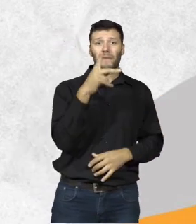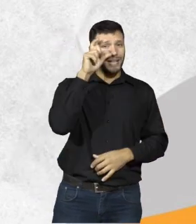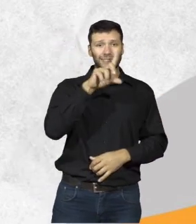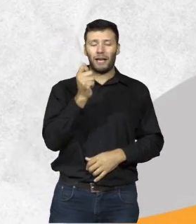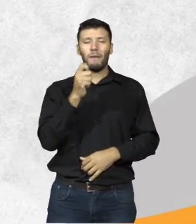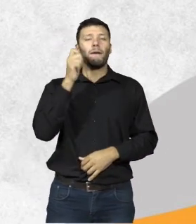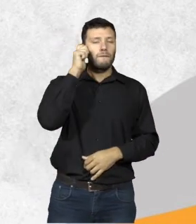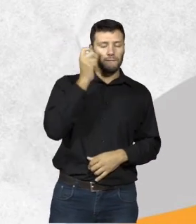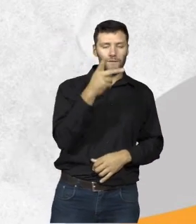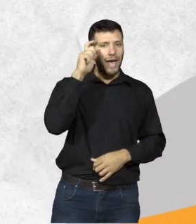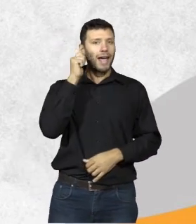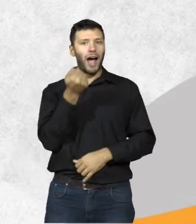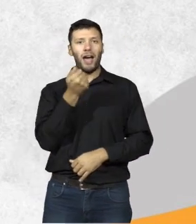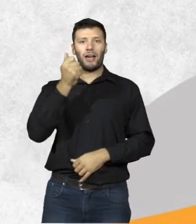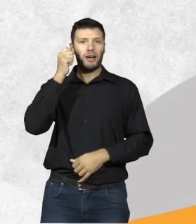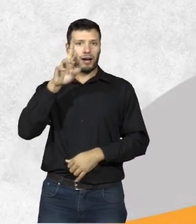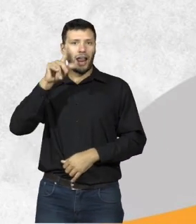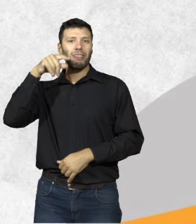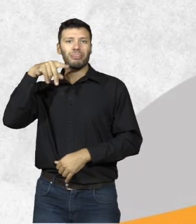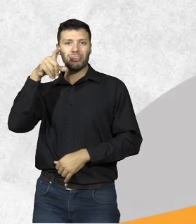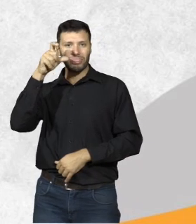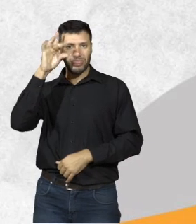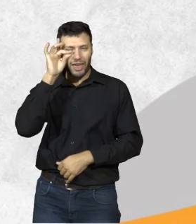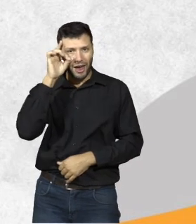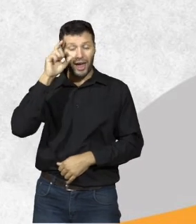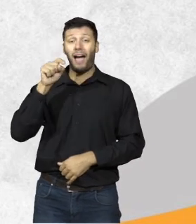se llama Vega Grande porque tiene muchas vegas alrededor.